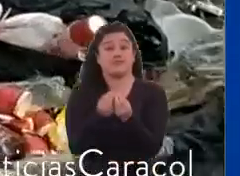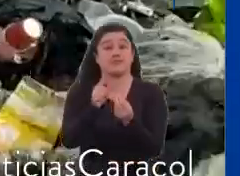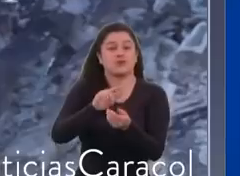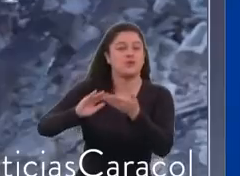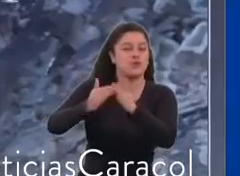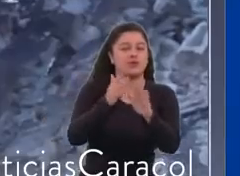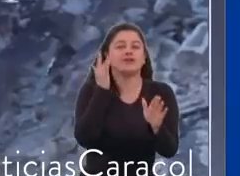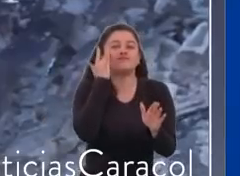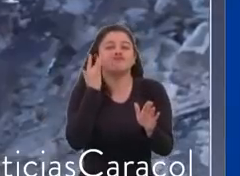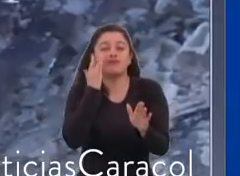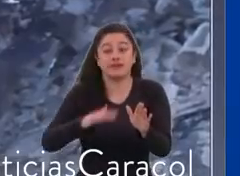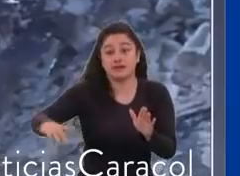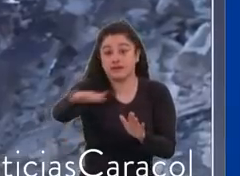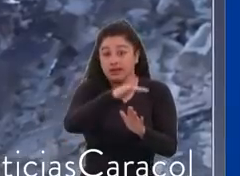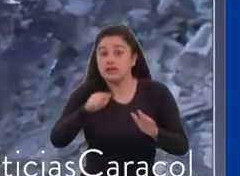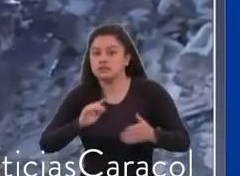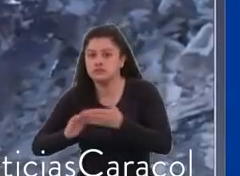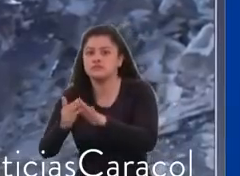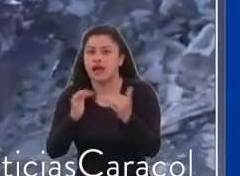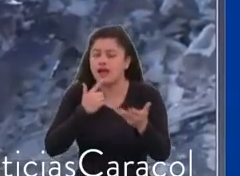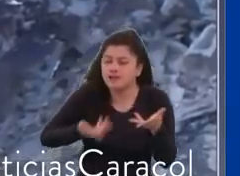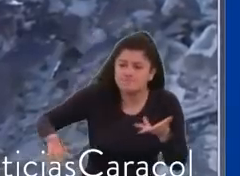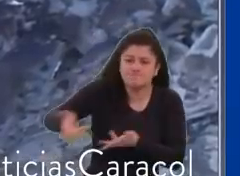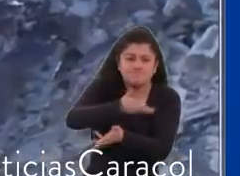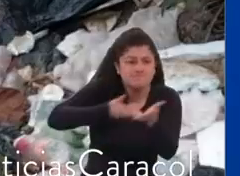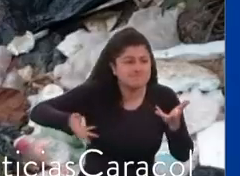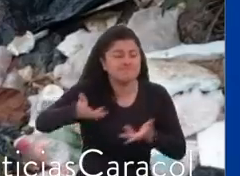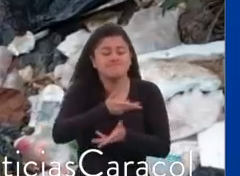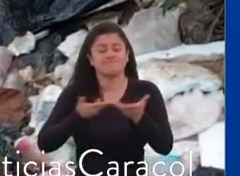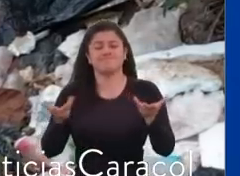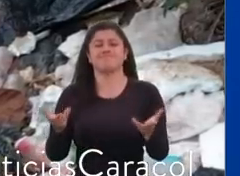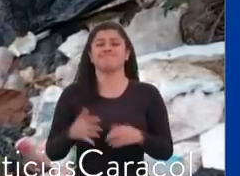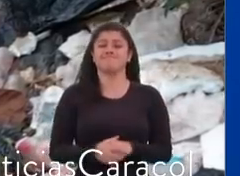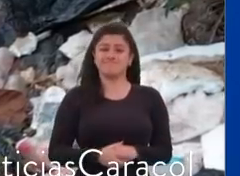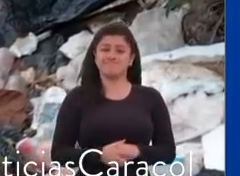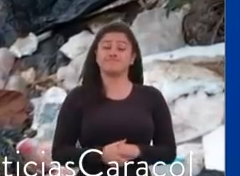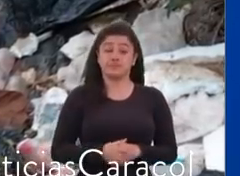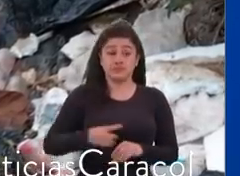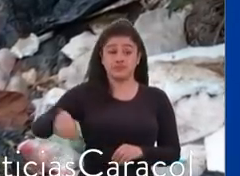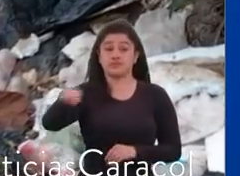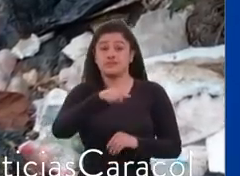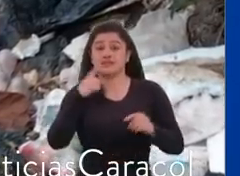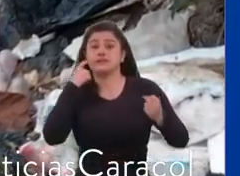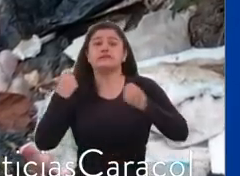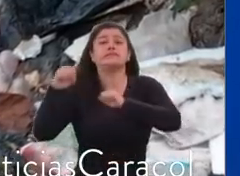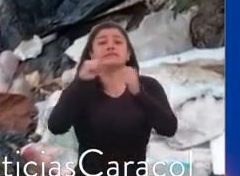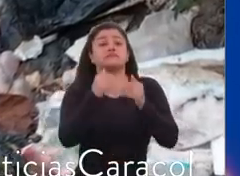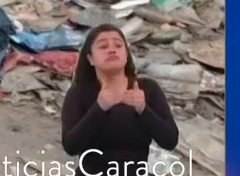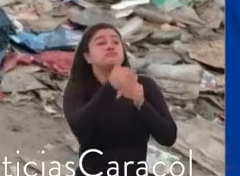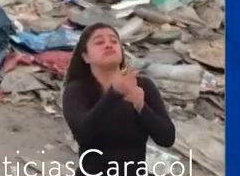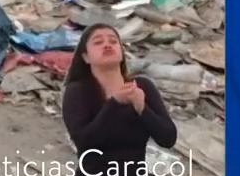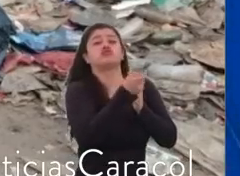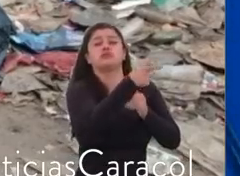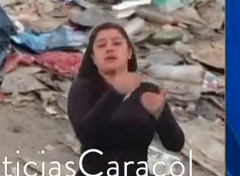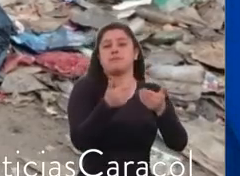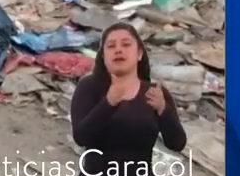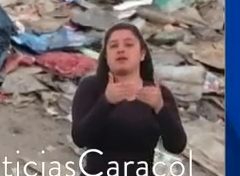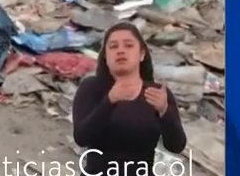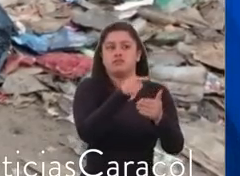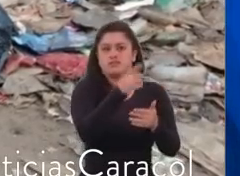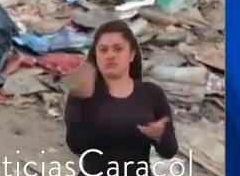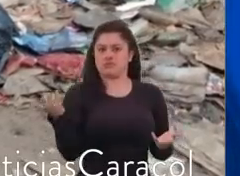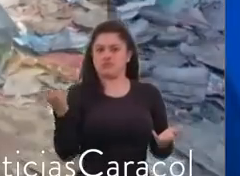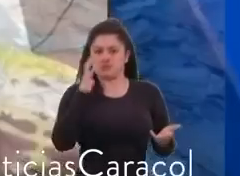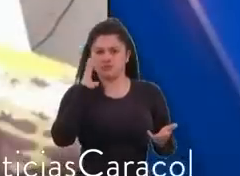es el último que se encuentra prácticamente frente a la frontera con Panamá. Nosotros, Capurganá es un paraíso al que hay